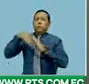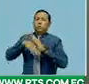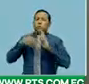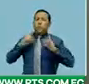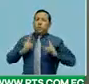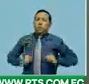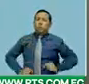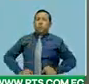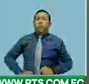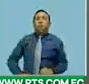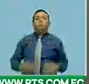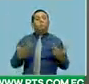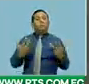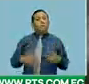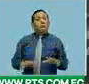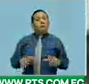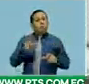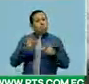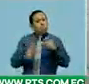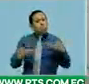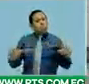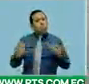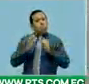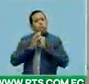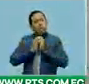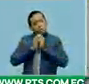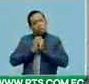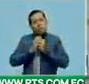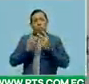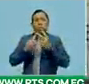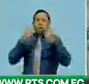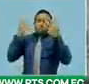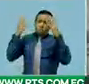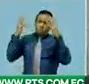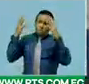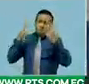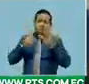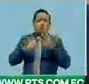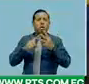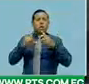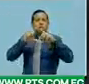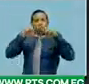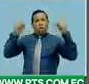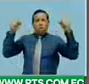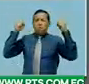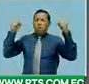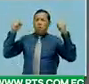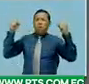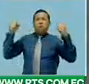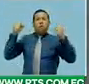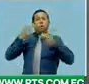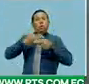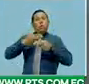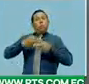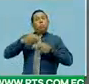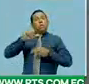En medio de oraciones, carteles, plegarias y aplausos, así decenas de personas despidieron al alcalde de Manta, Agustín Intriago, quien fue trasladado